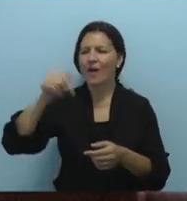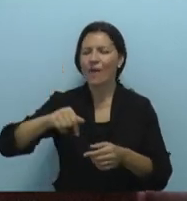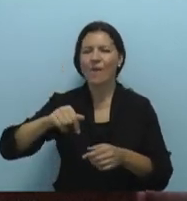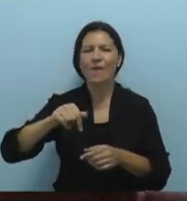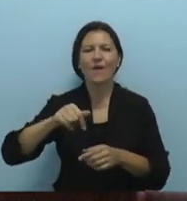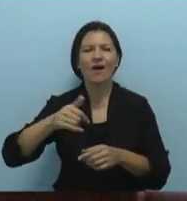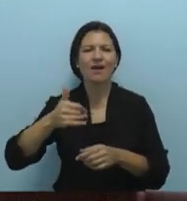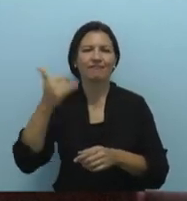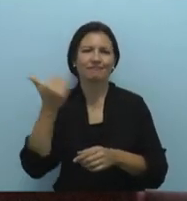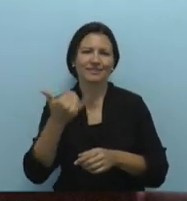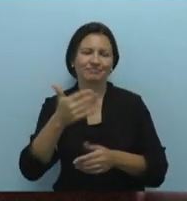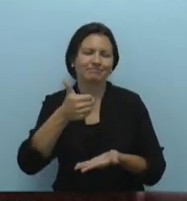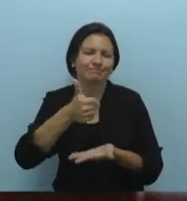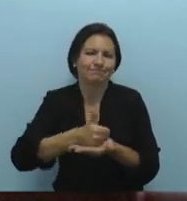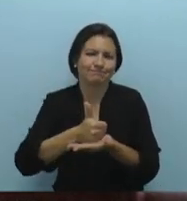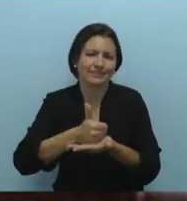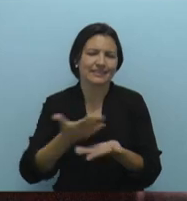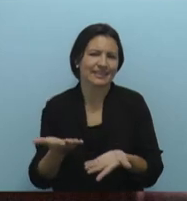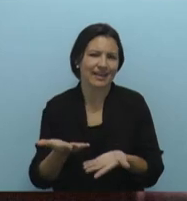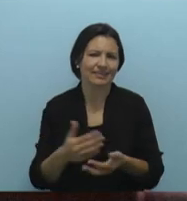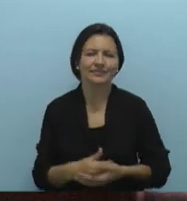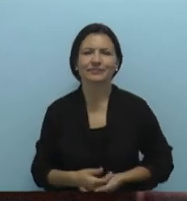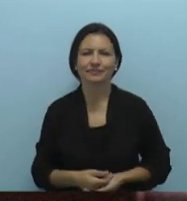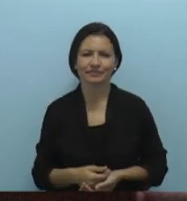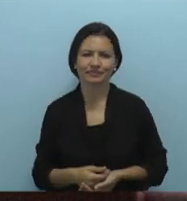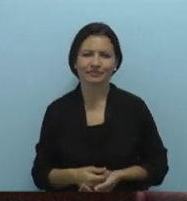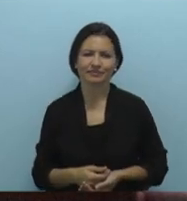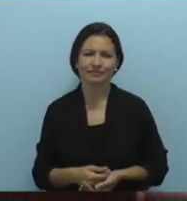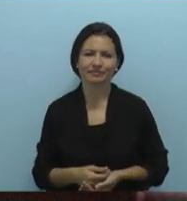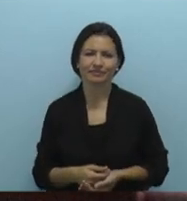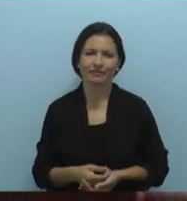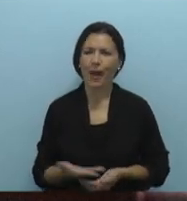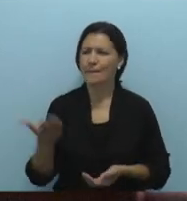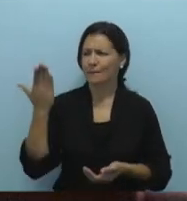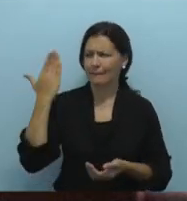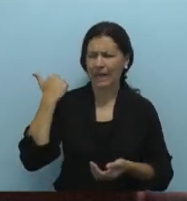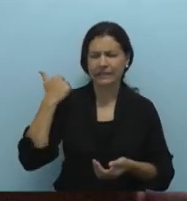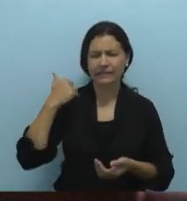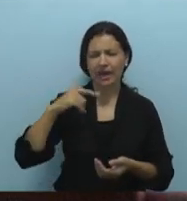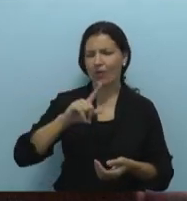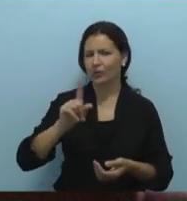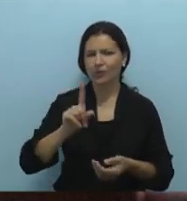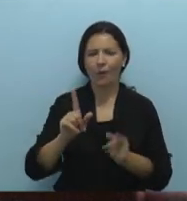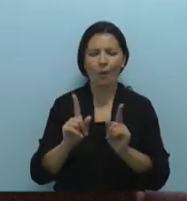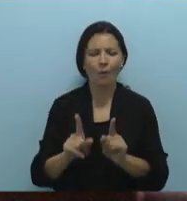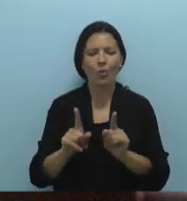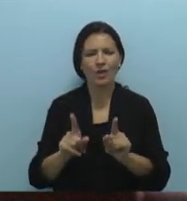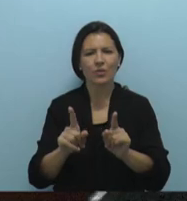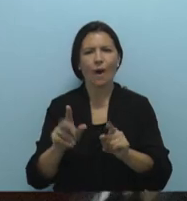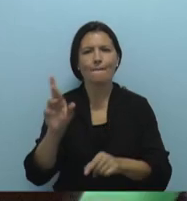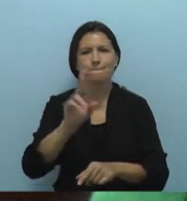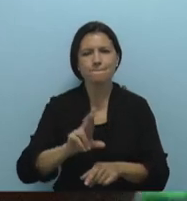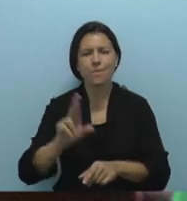una de esas cosas. Y la verdad es que sí, no es pasado, es la persistencia de